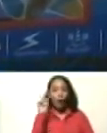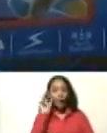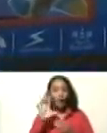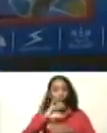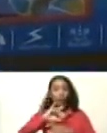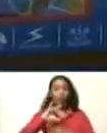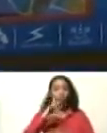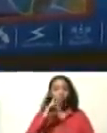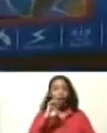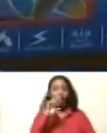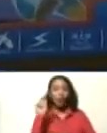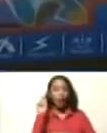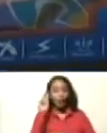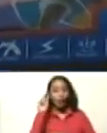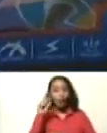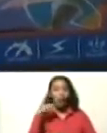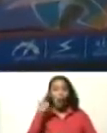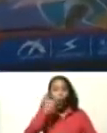los niños guarao,